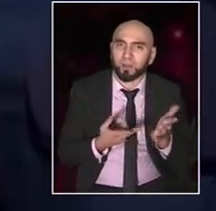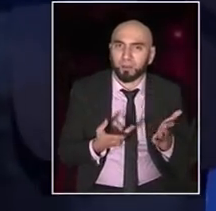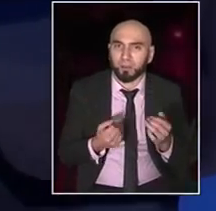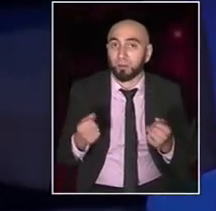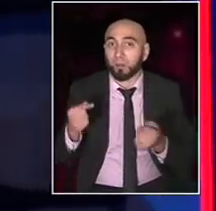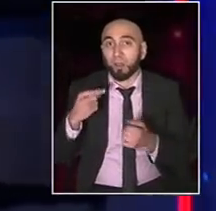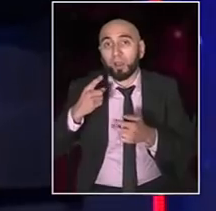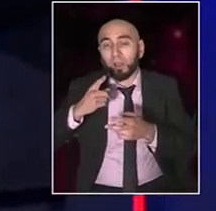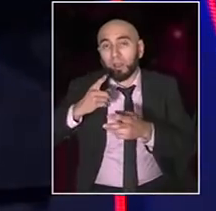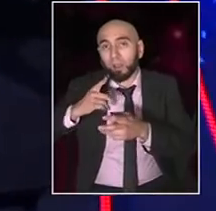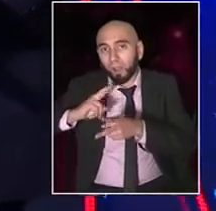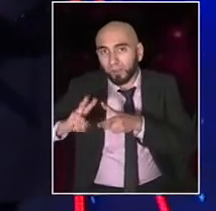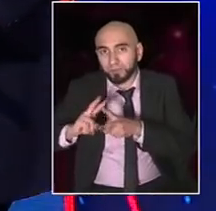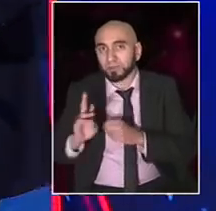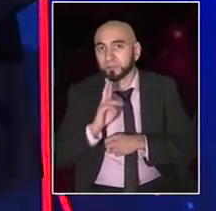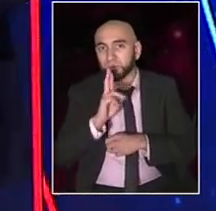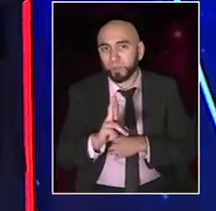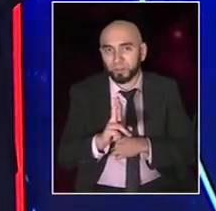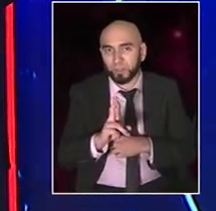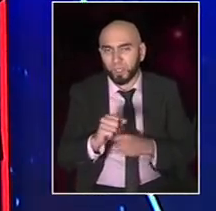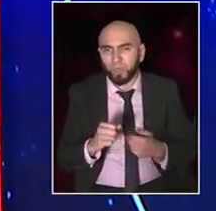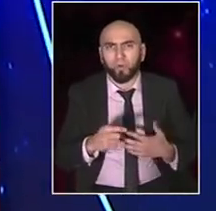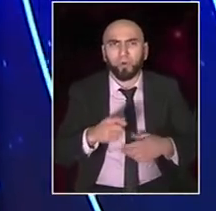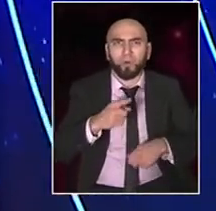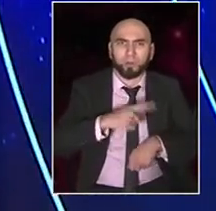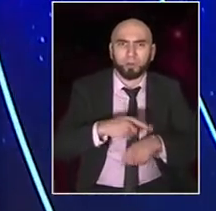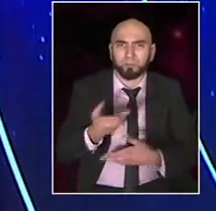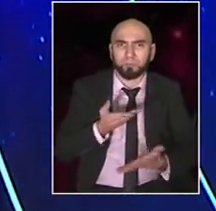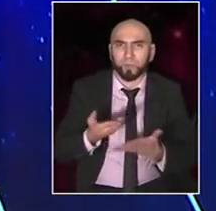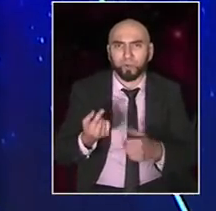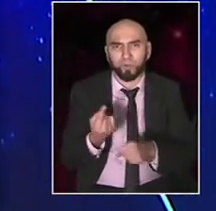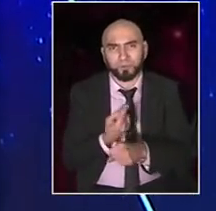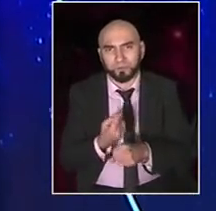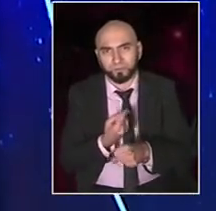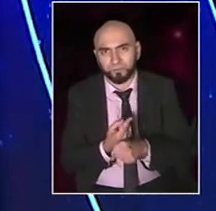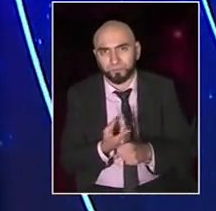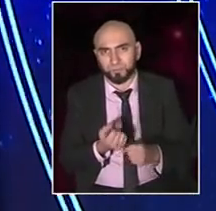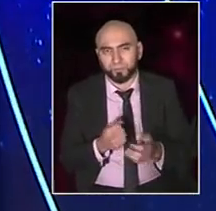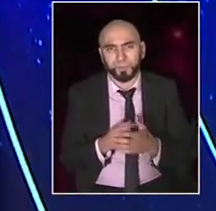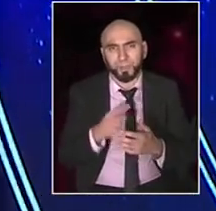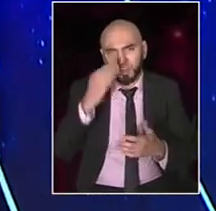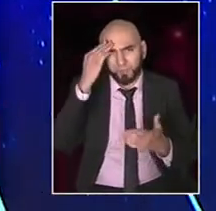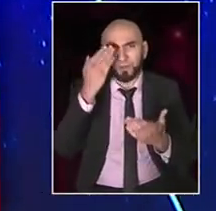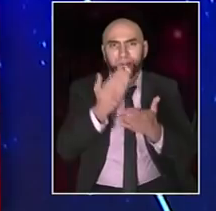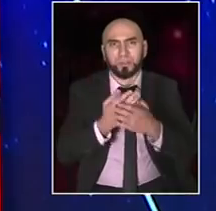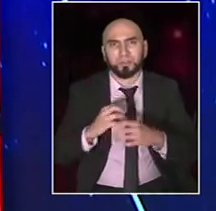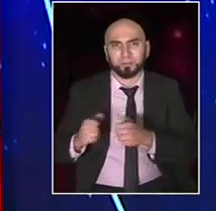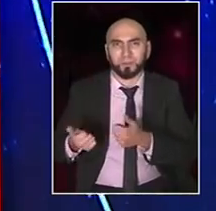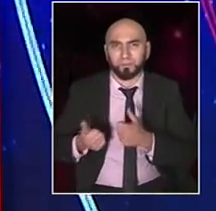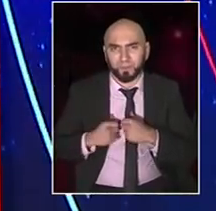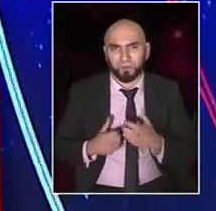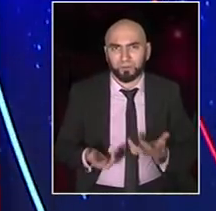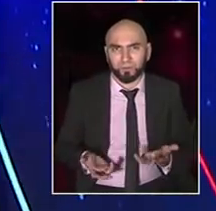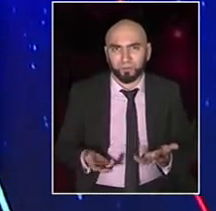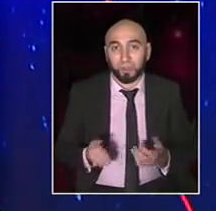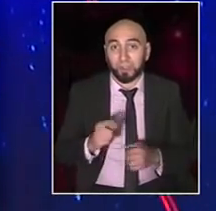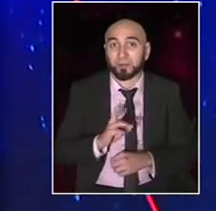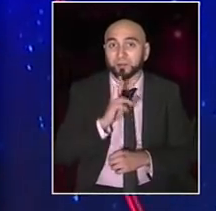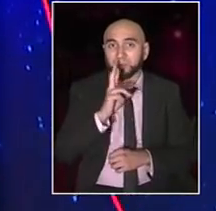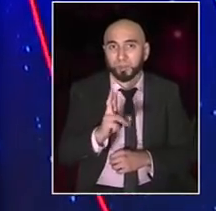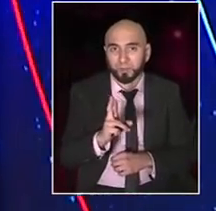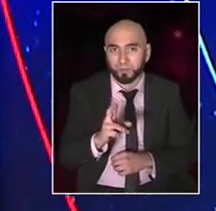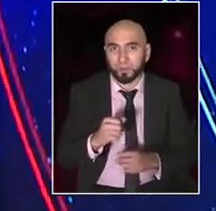respuesta, y generamos un espacio de conversación, y hacemos frente a estos desafíos, y o va a ser la respuesta que va a tener